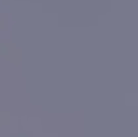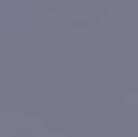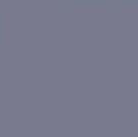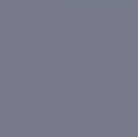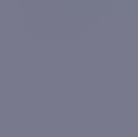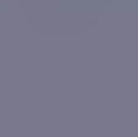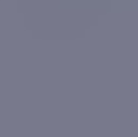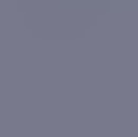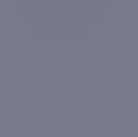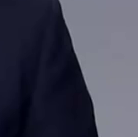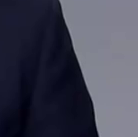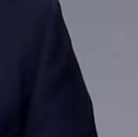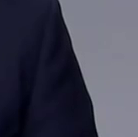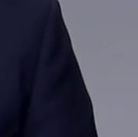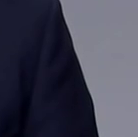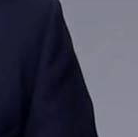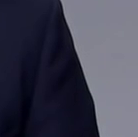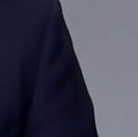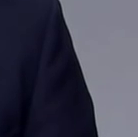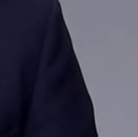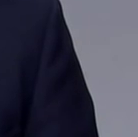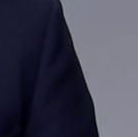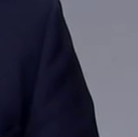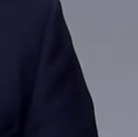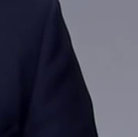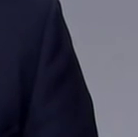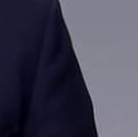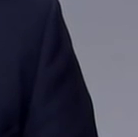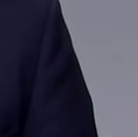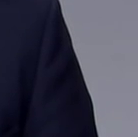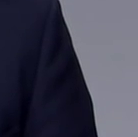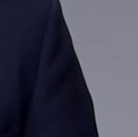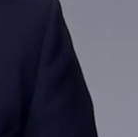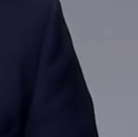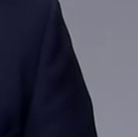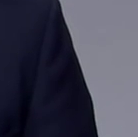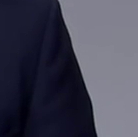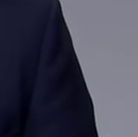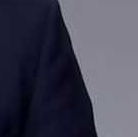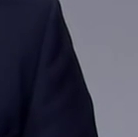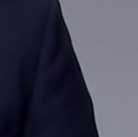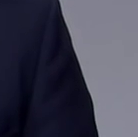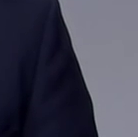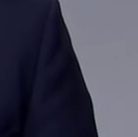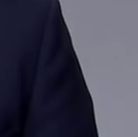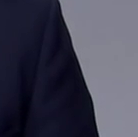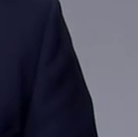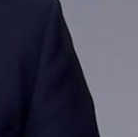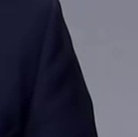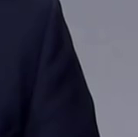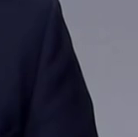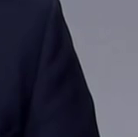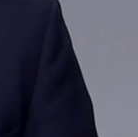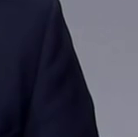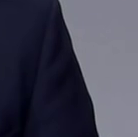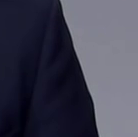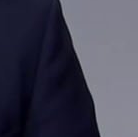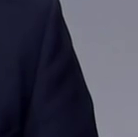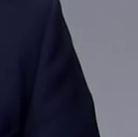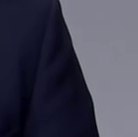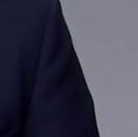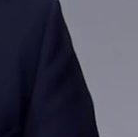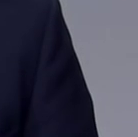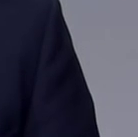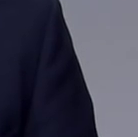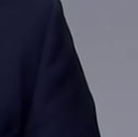terminase triunfante. Felizmente, la inteligencia de la mayoría castigará con el voto